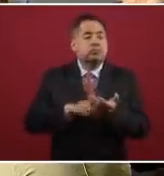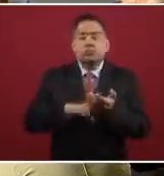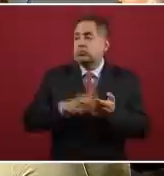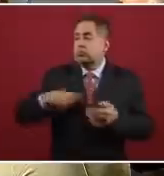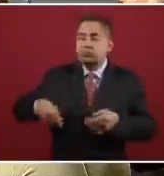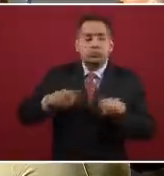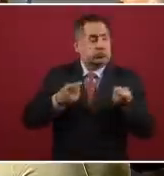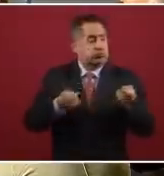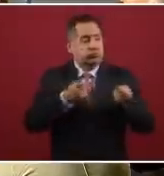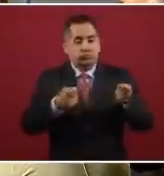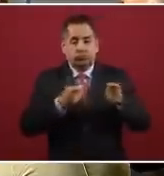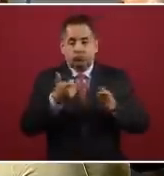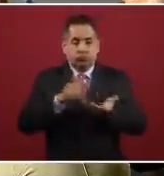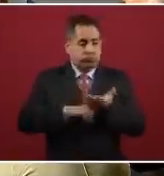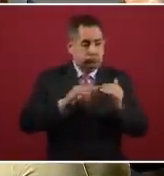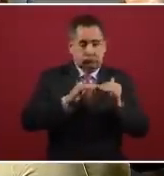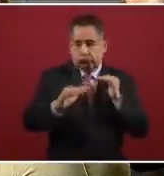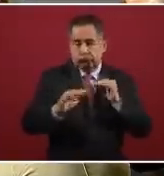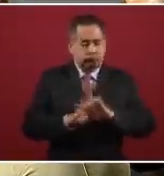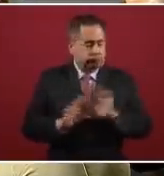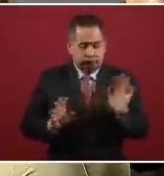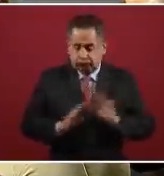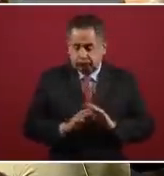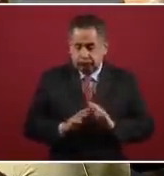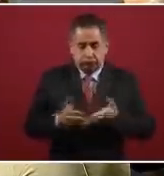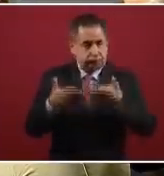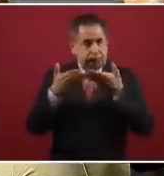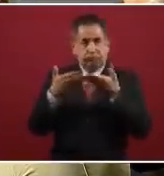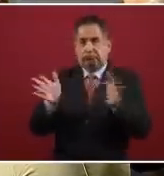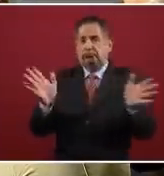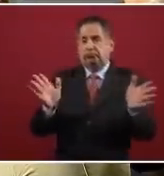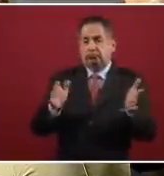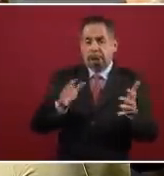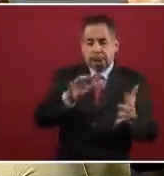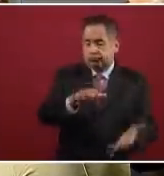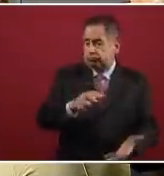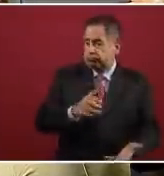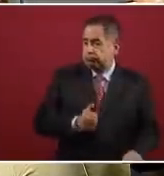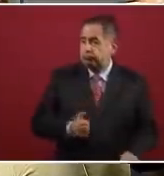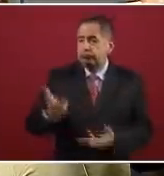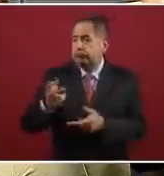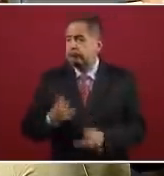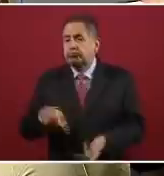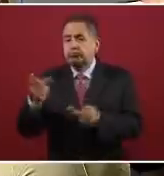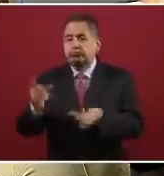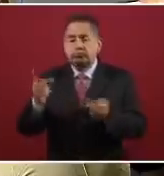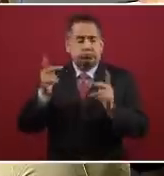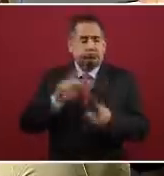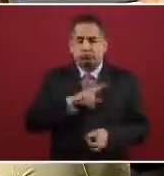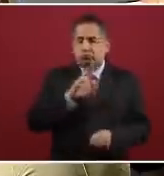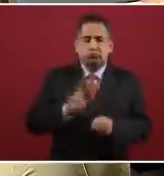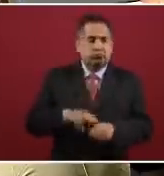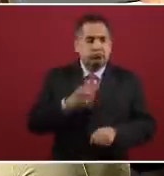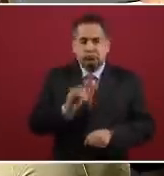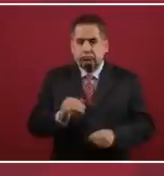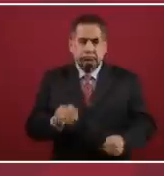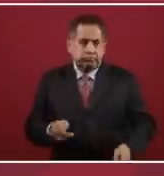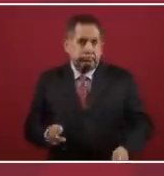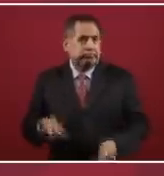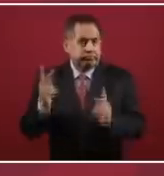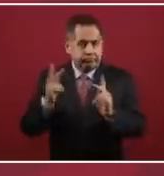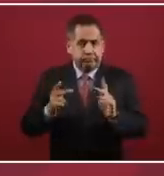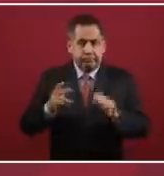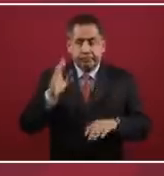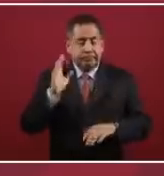controlados. Al mercado abierto le vendemos a precio de mercado. Y el